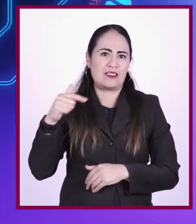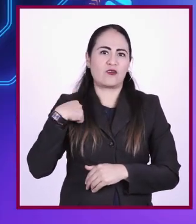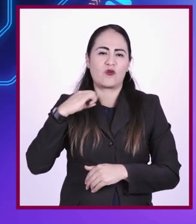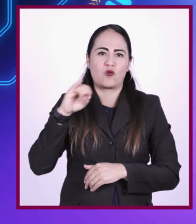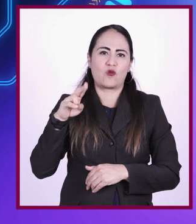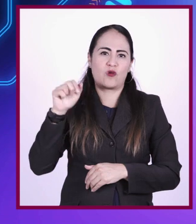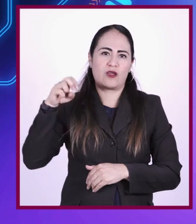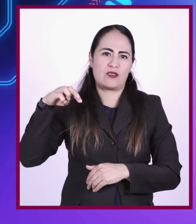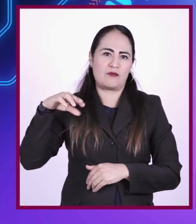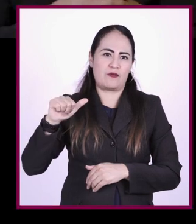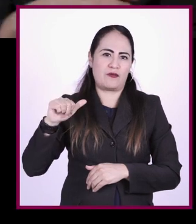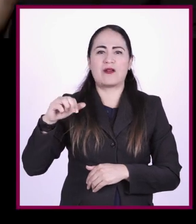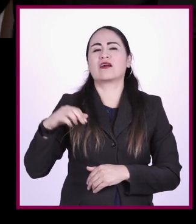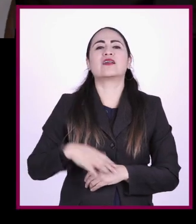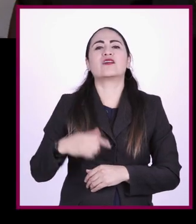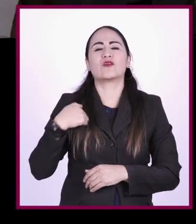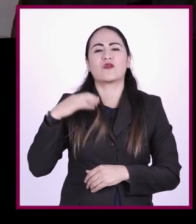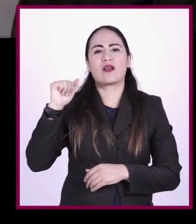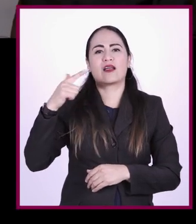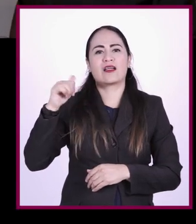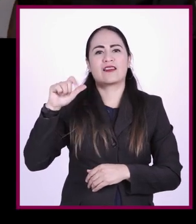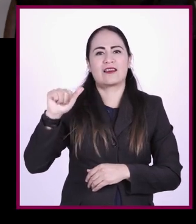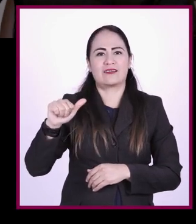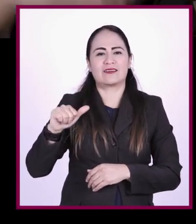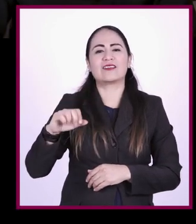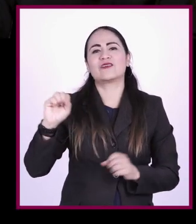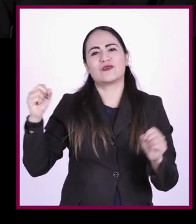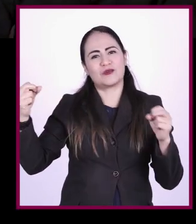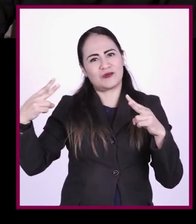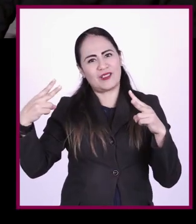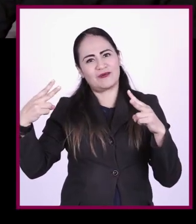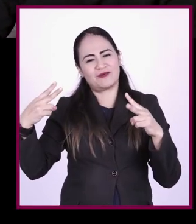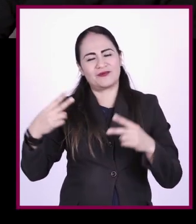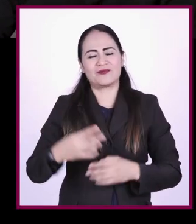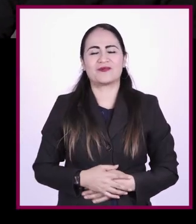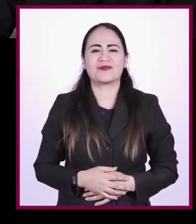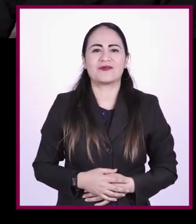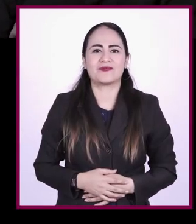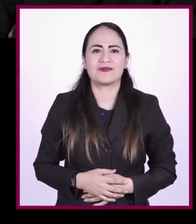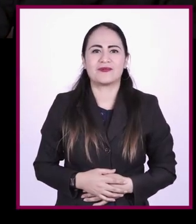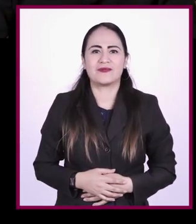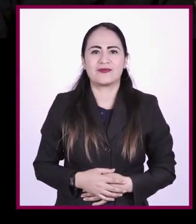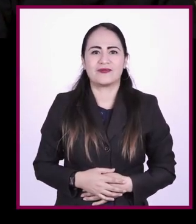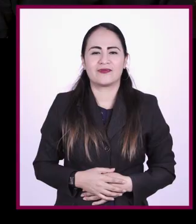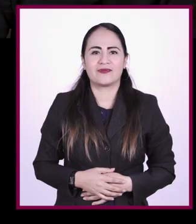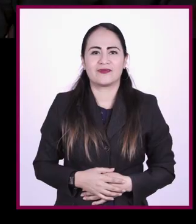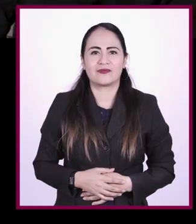Y yo, Agatha. ¡Hasta la próxima! ¡Adiós y hasta la próxima!